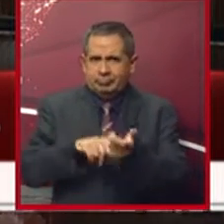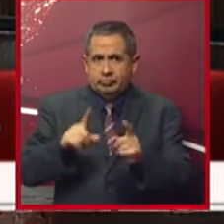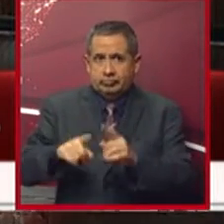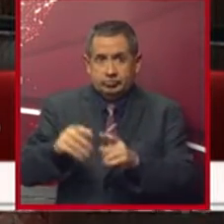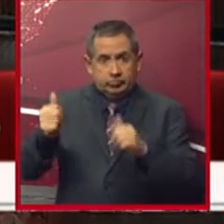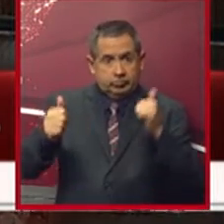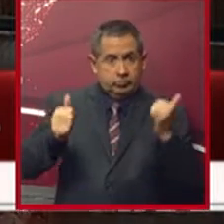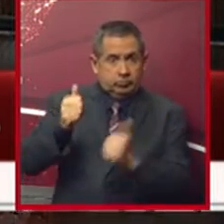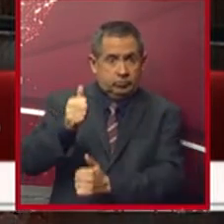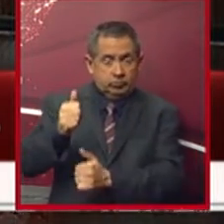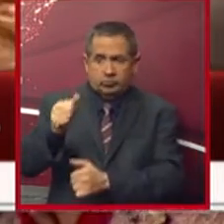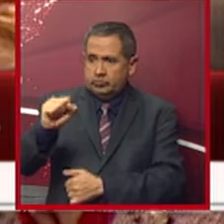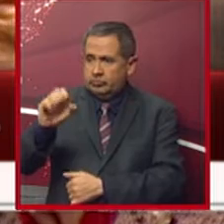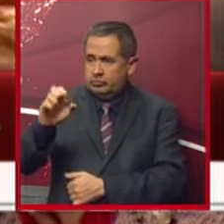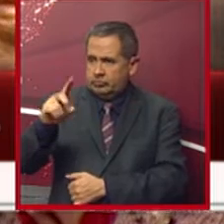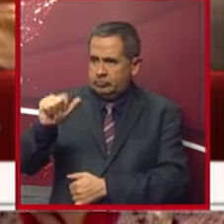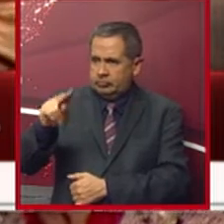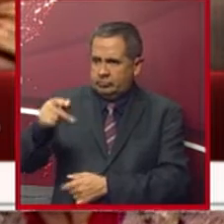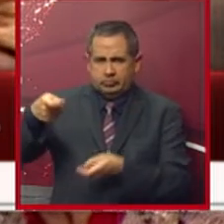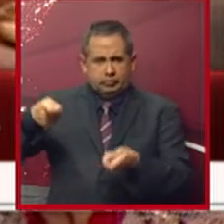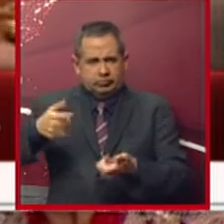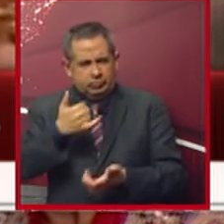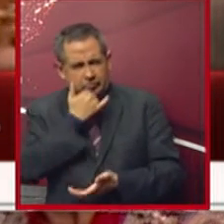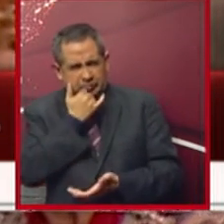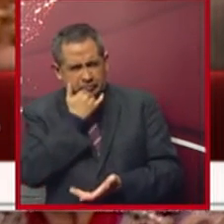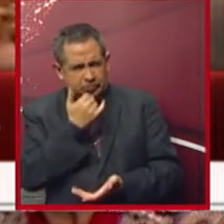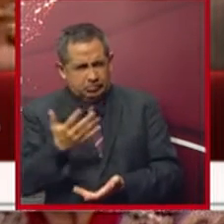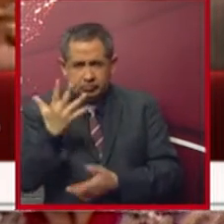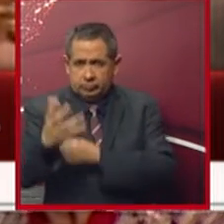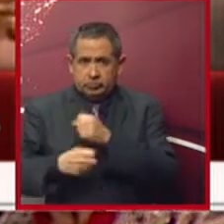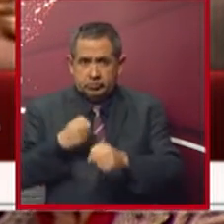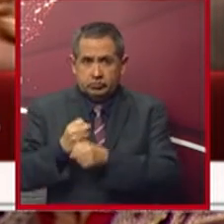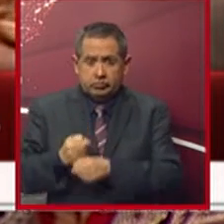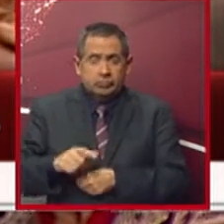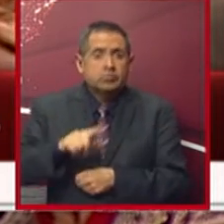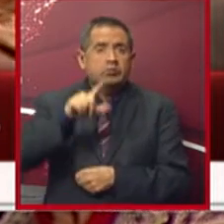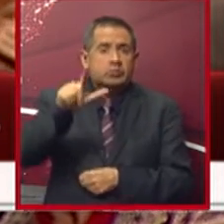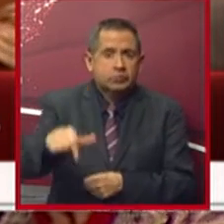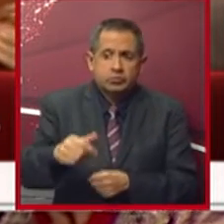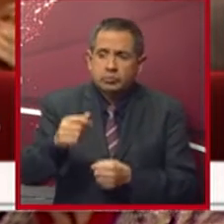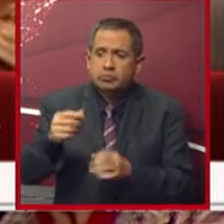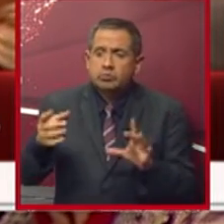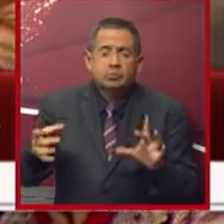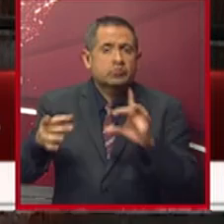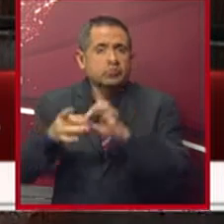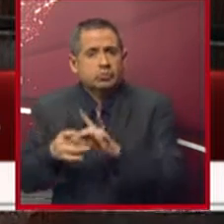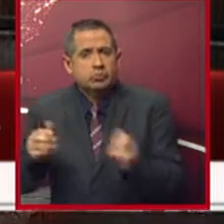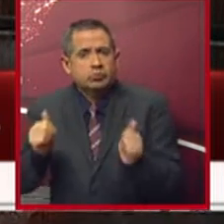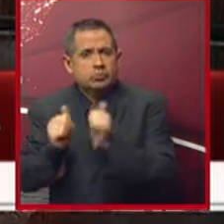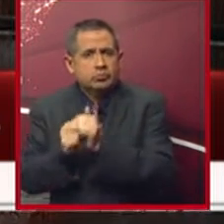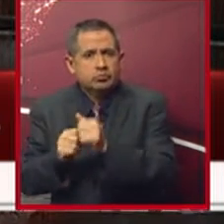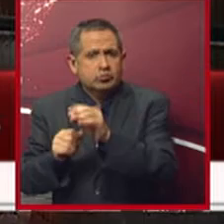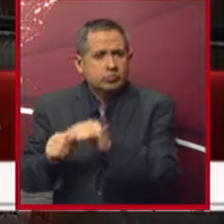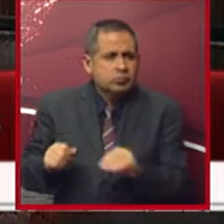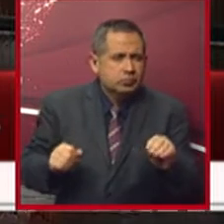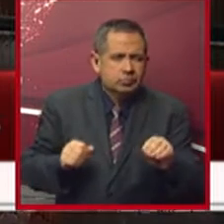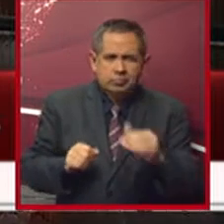órdenes de la Secretaría de la Defensa Nacional los primeros 5 años de creación y solo después sea adscrita a la Secretaría de Seguridad y Protección